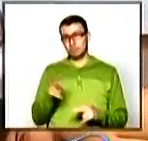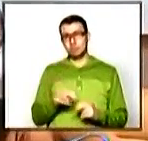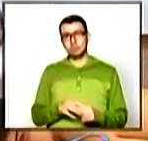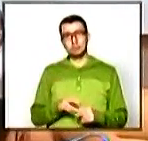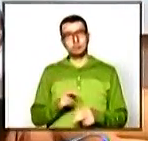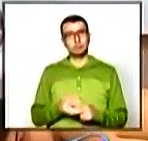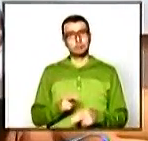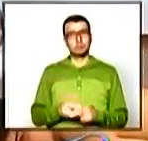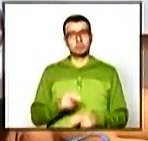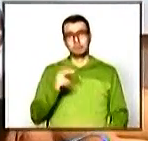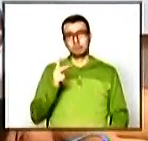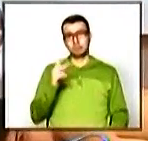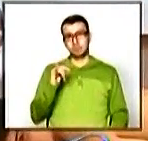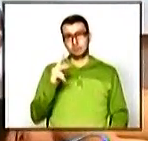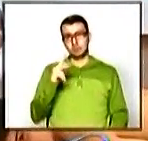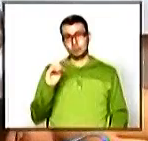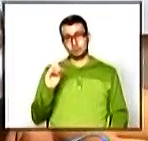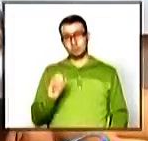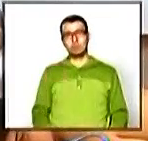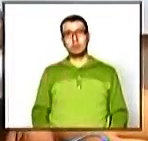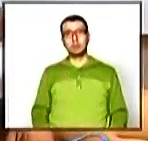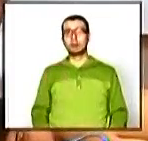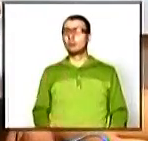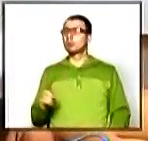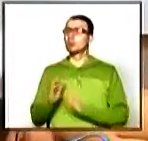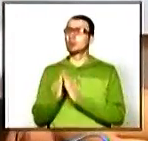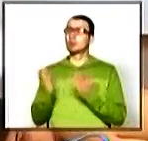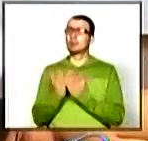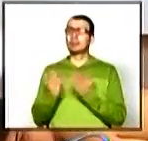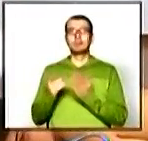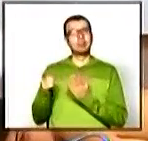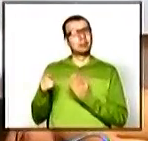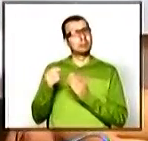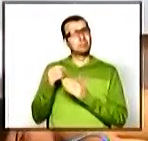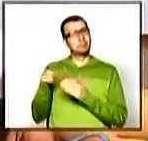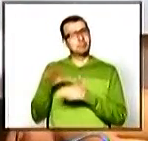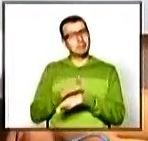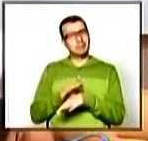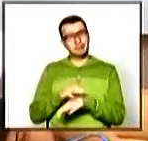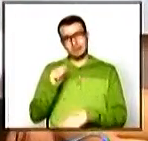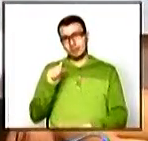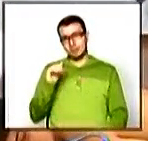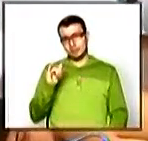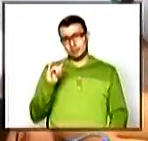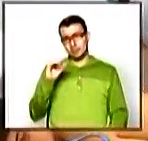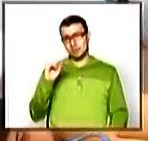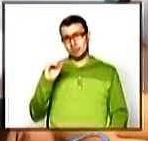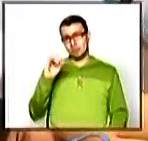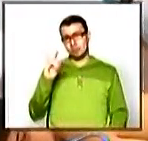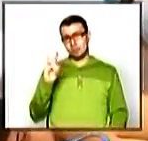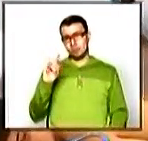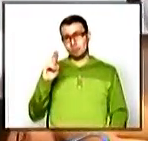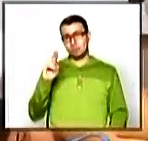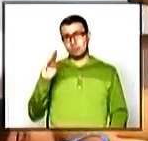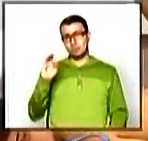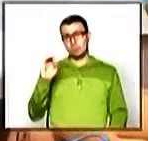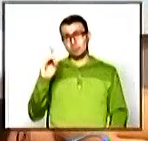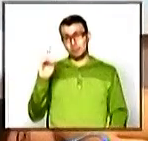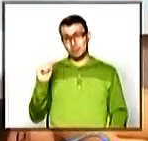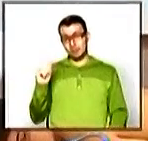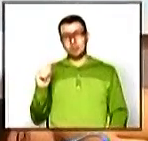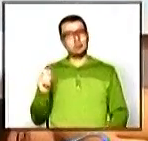Kiko, de uno de los primeros libros de medicina Ayurveda, una técnica llamada Indo, que quiere decir dentro de la